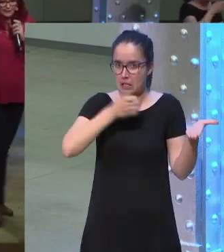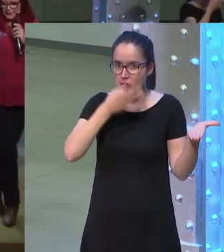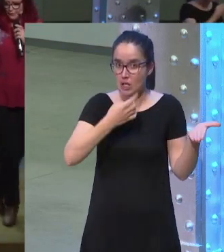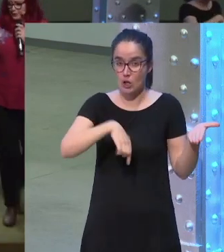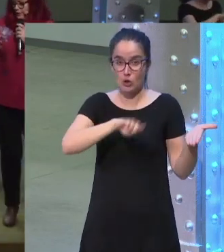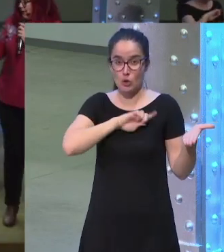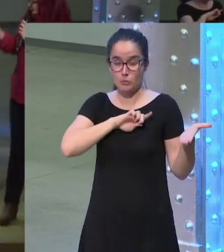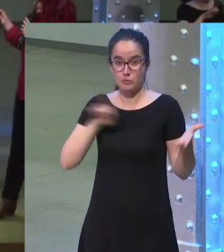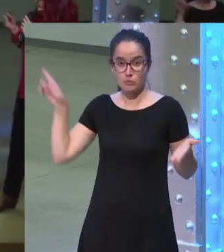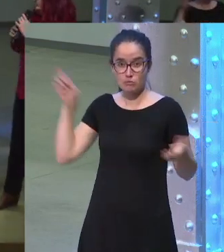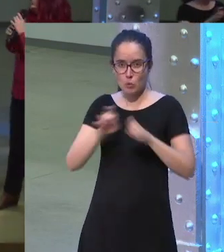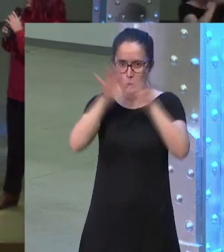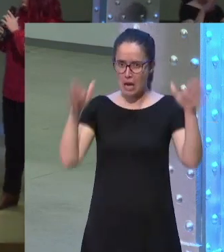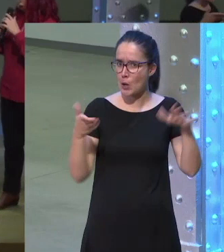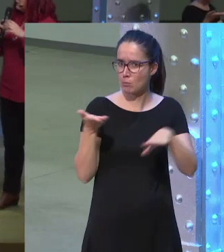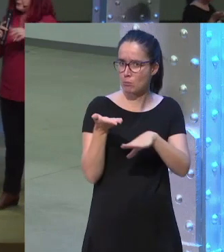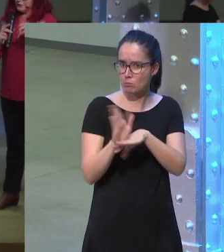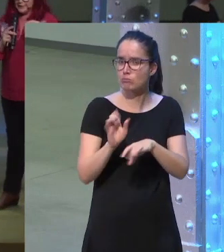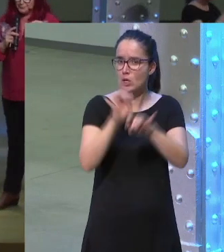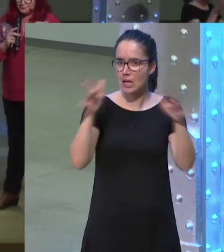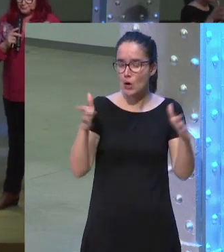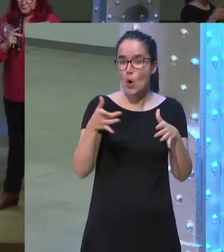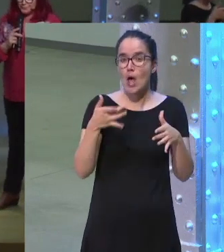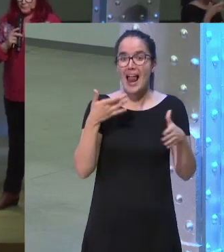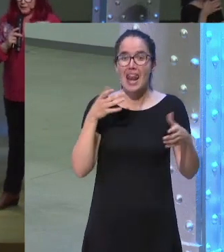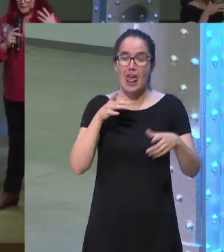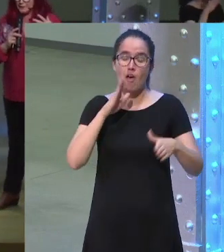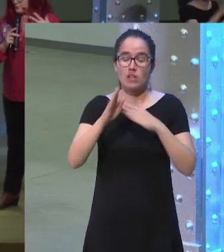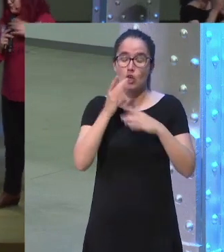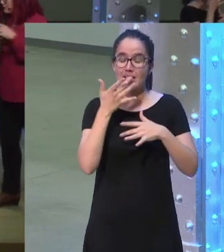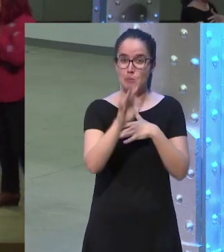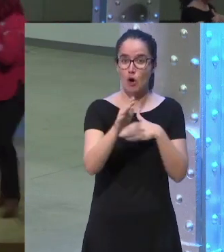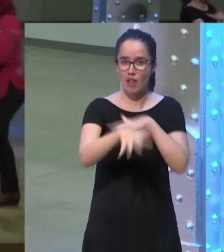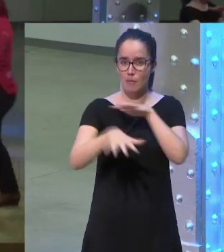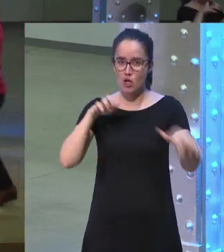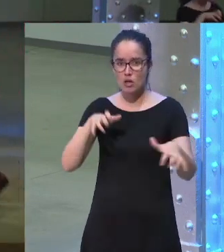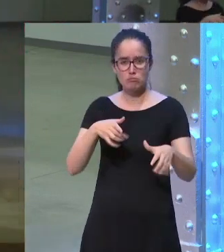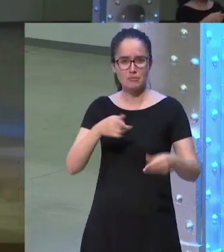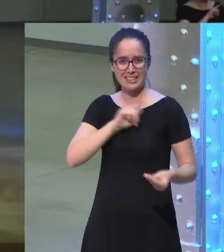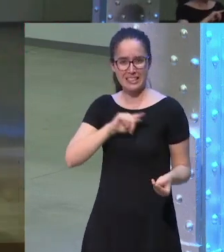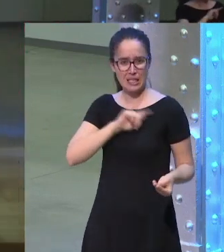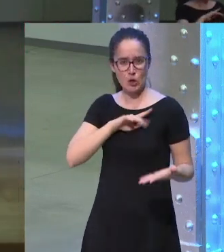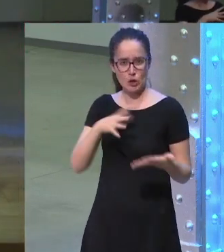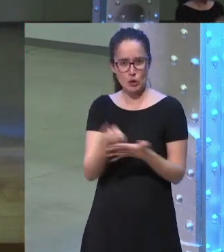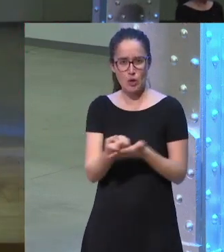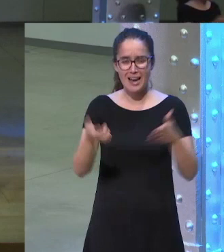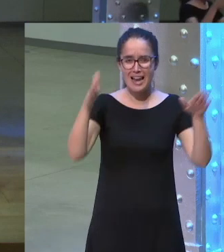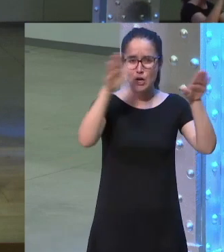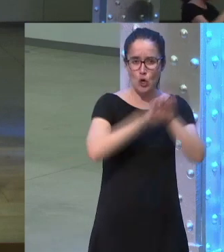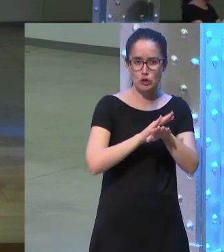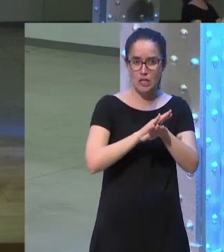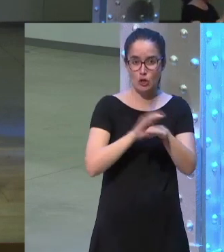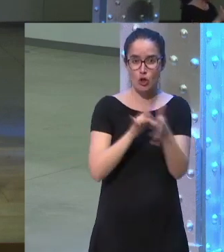es muy esclarecedor. El efecto del espejismo de la mayoría es esa misma sensación que tenemos todos, yo digo, la noche electoral.